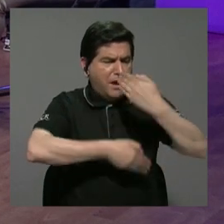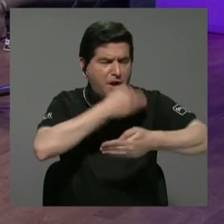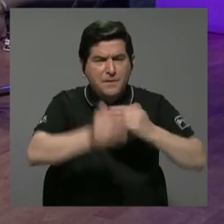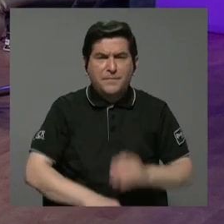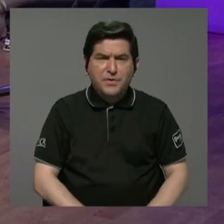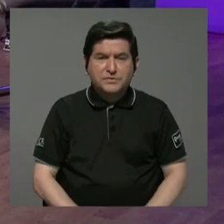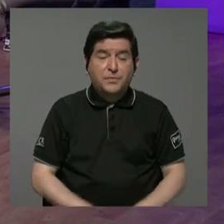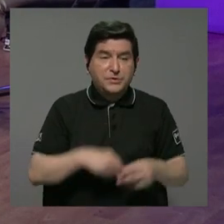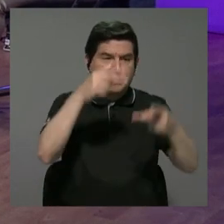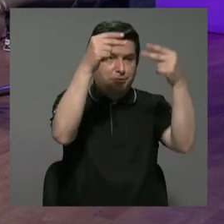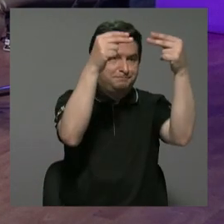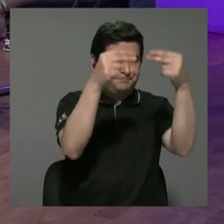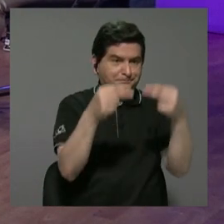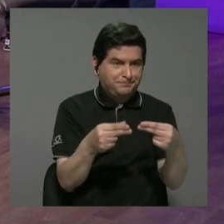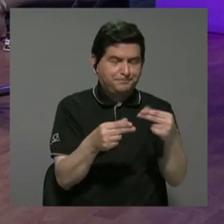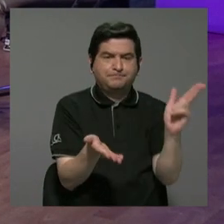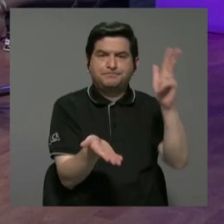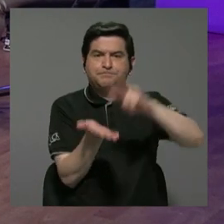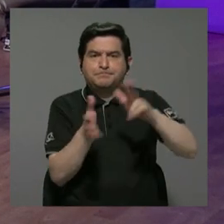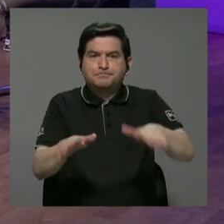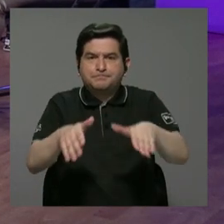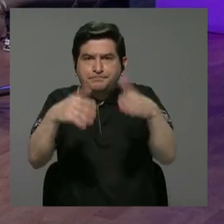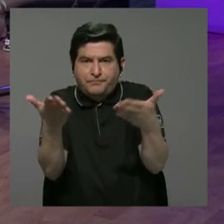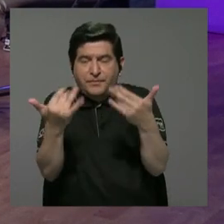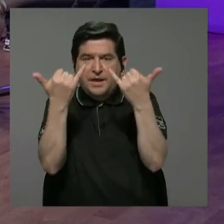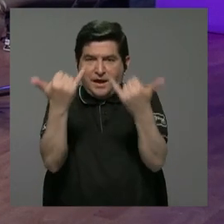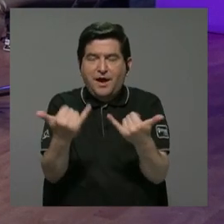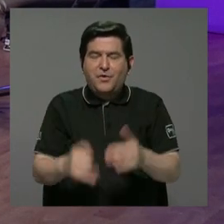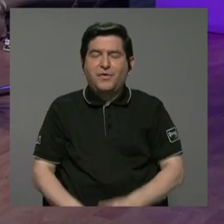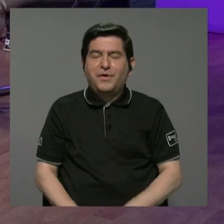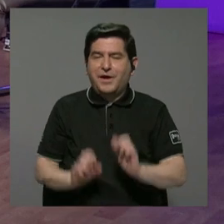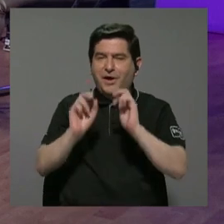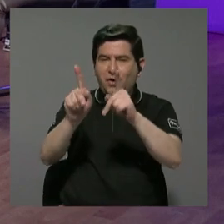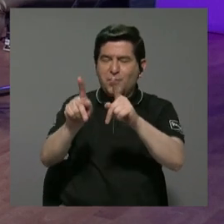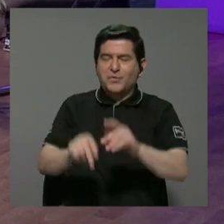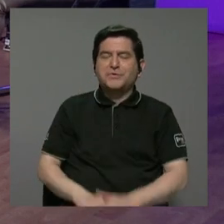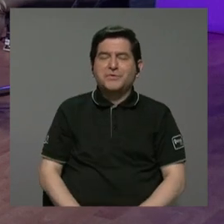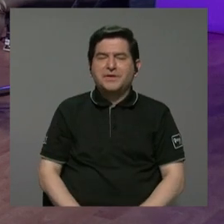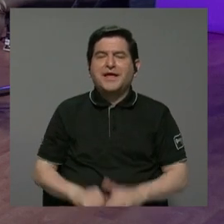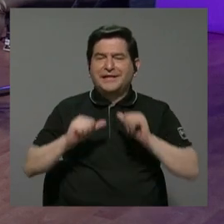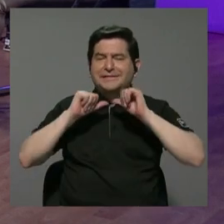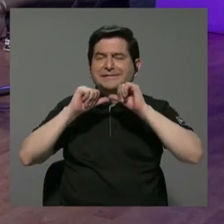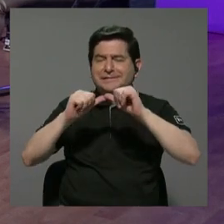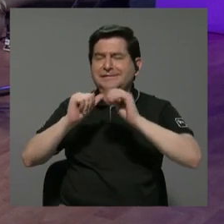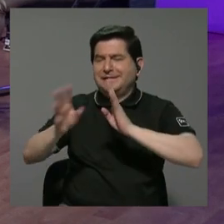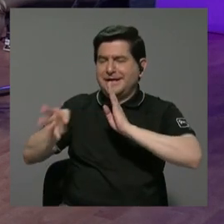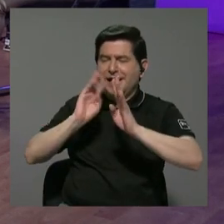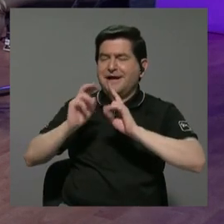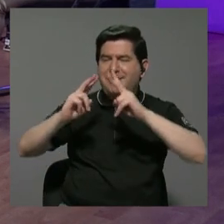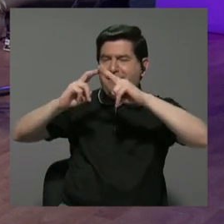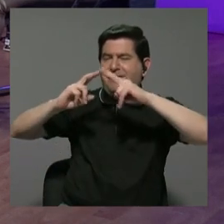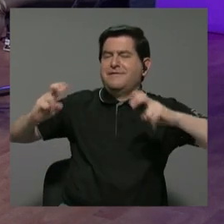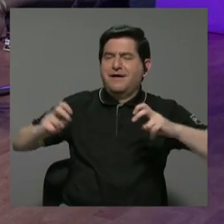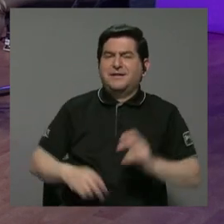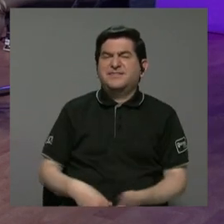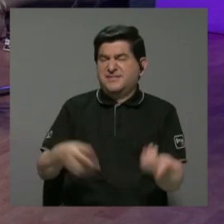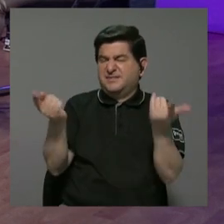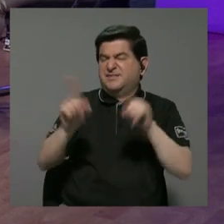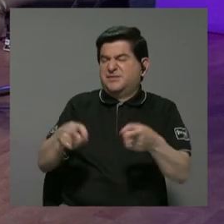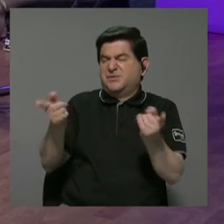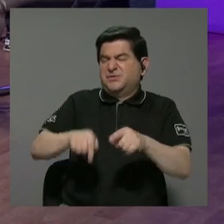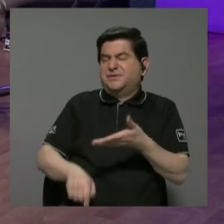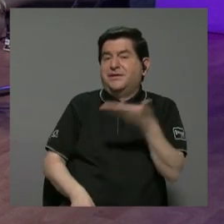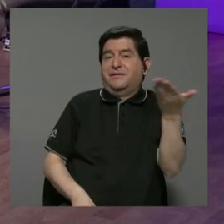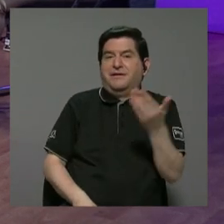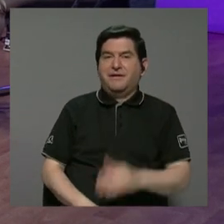de presupuesto, ¿verdad? Cómo es que se aprueba y ahora te doy, digamos, la palabra para que puedas, digamos, continuar más con tu análisis de qué es lo que está pasando